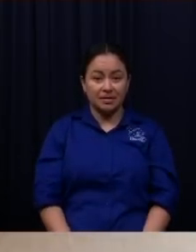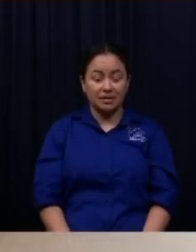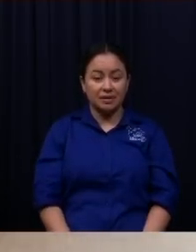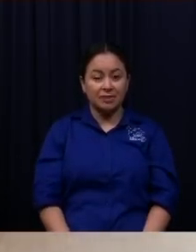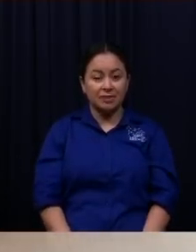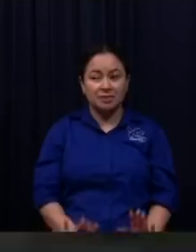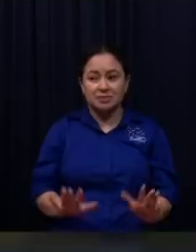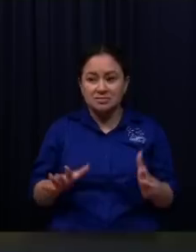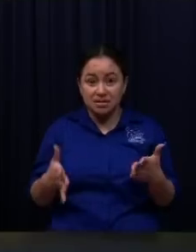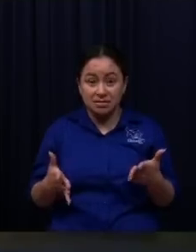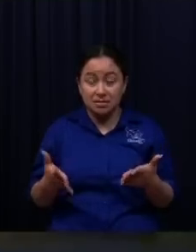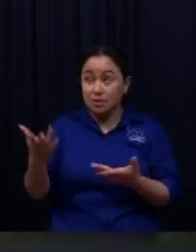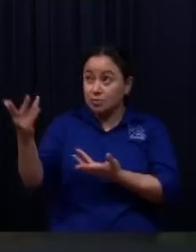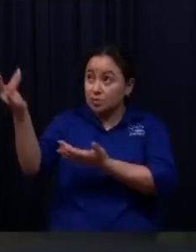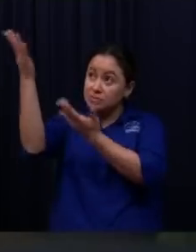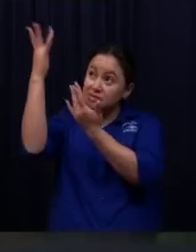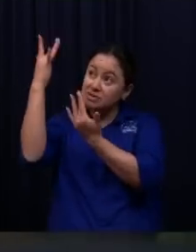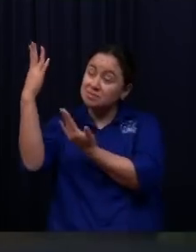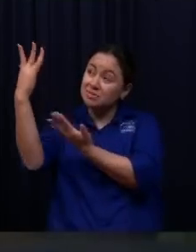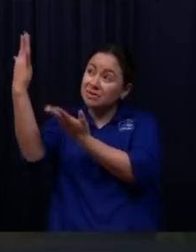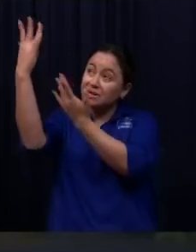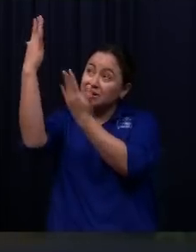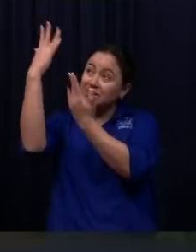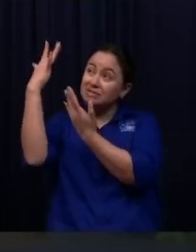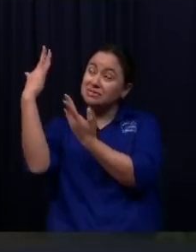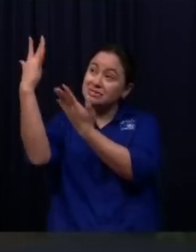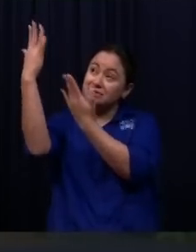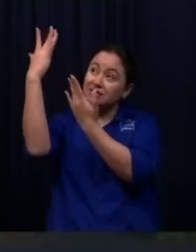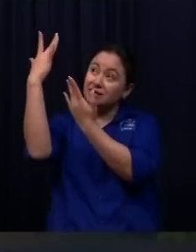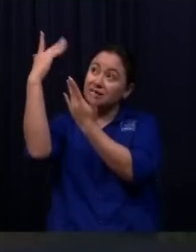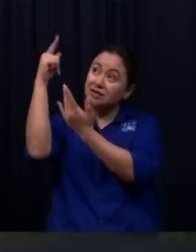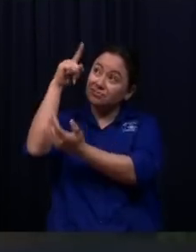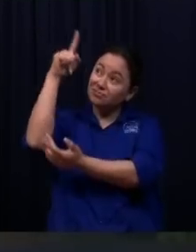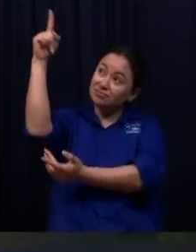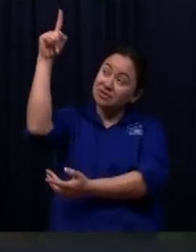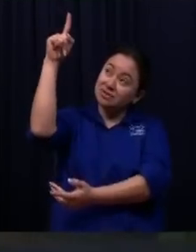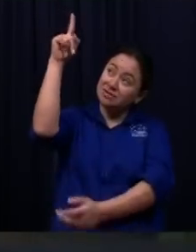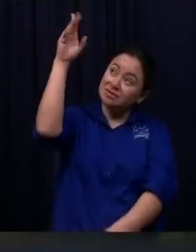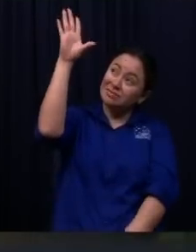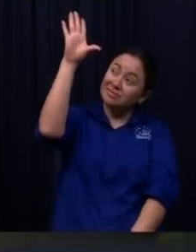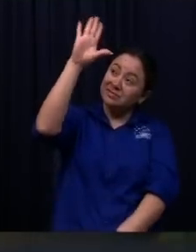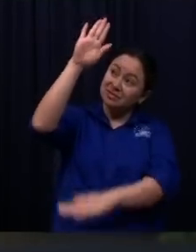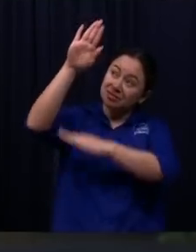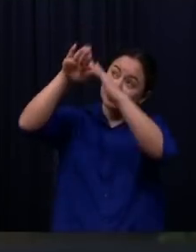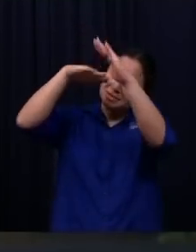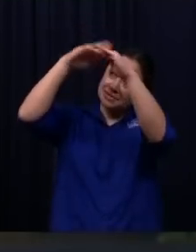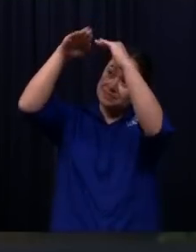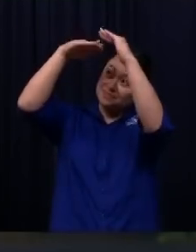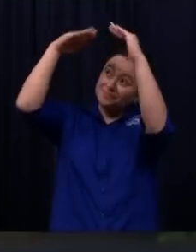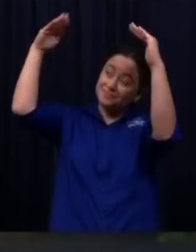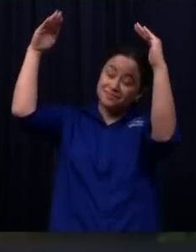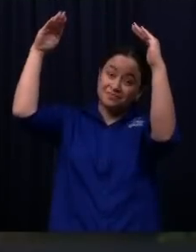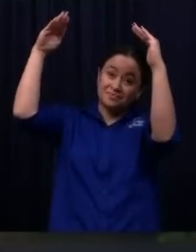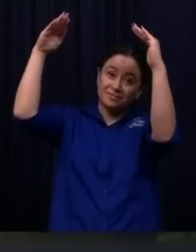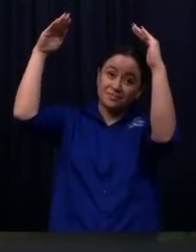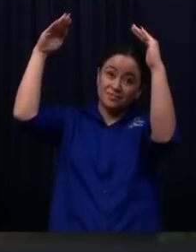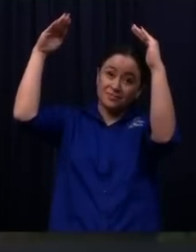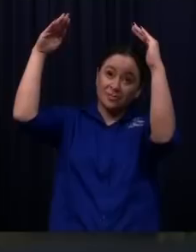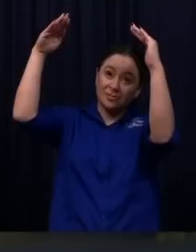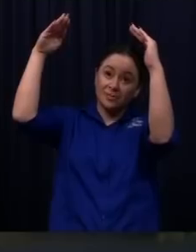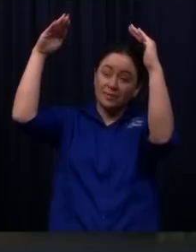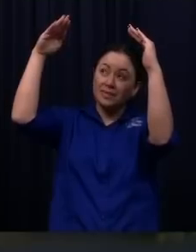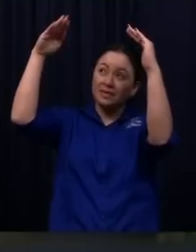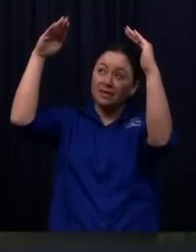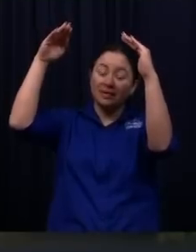terrenales, sino que el ancla trascendió también los cielos y se clavó en el